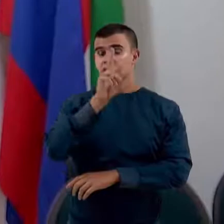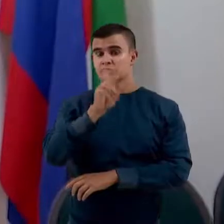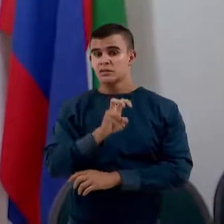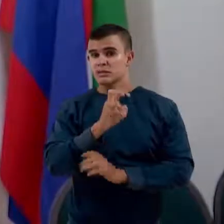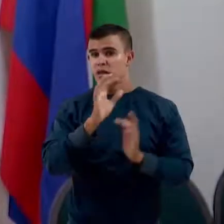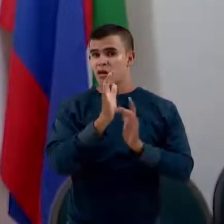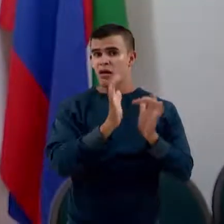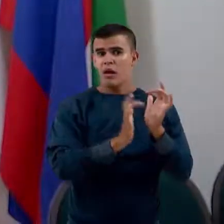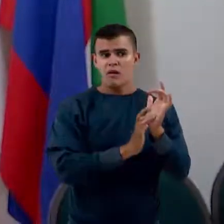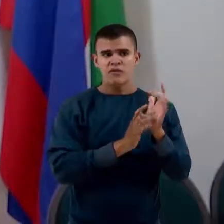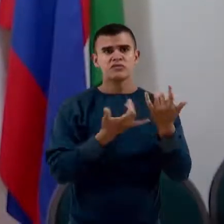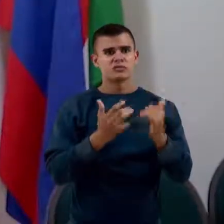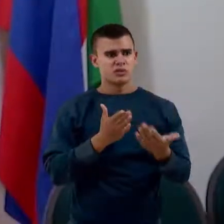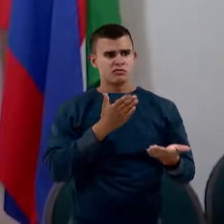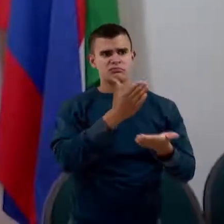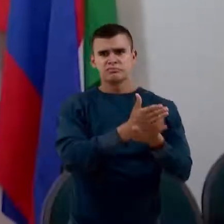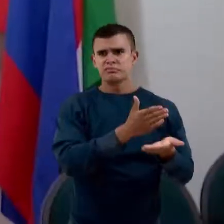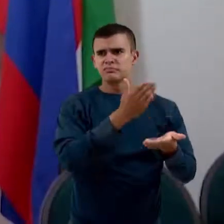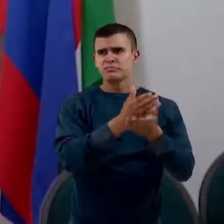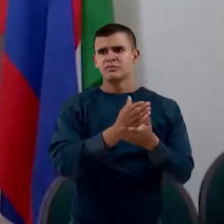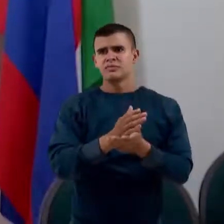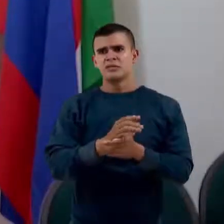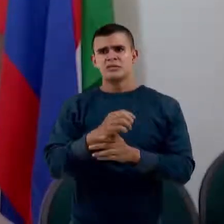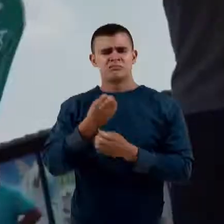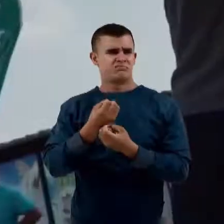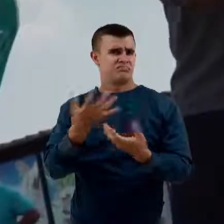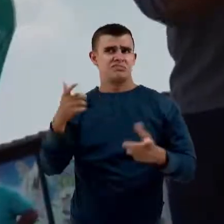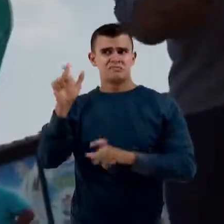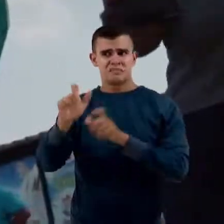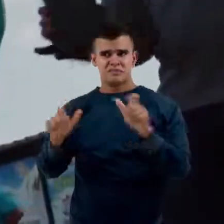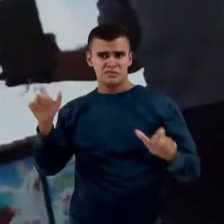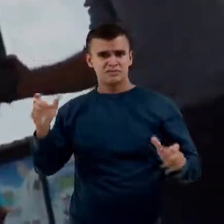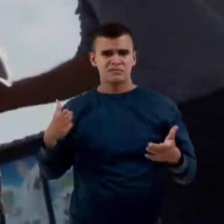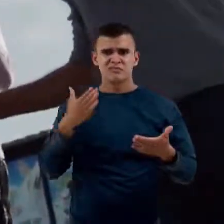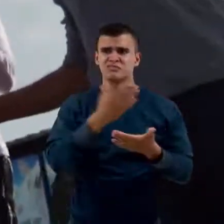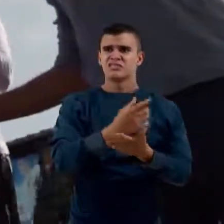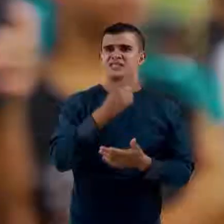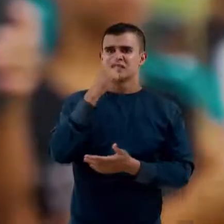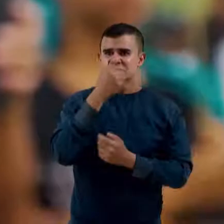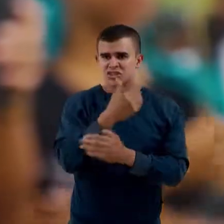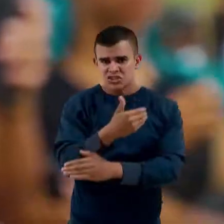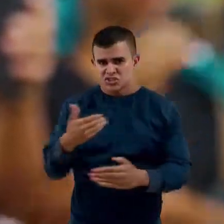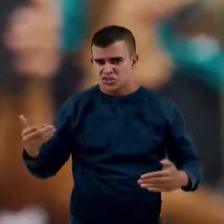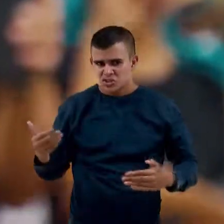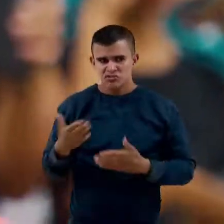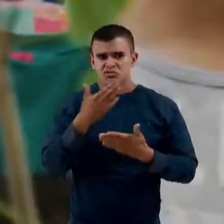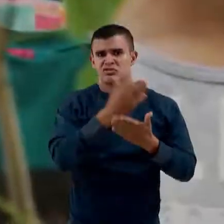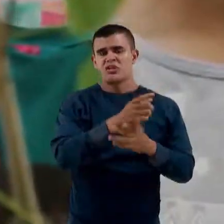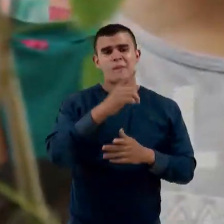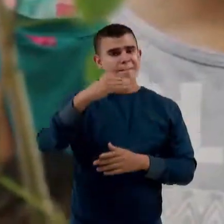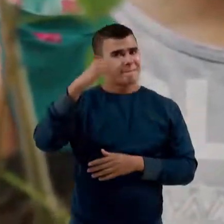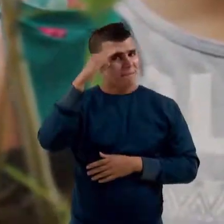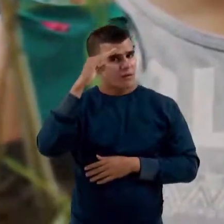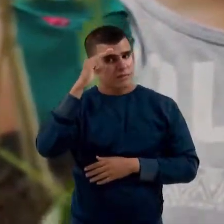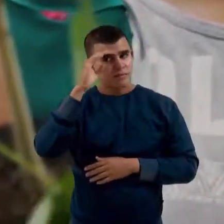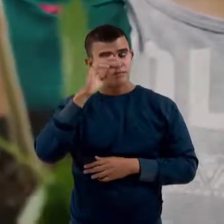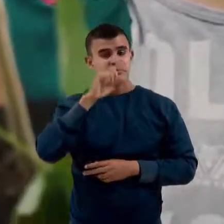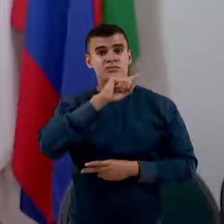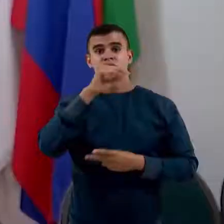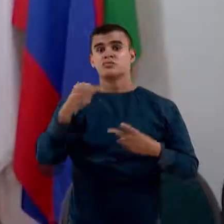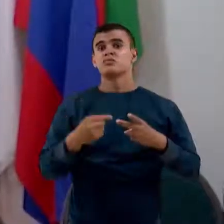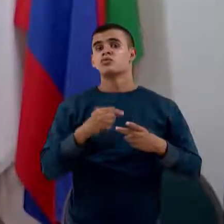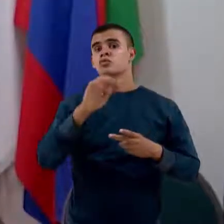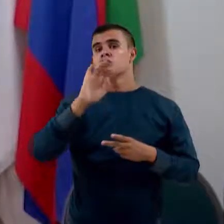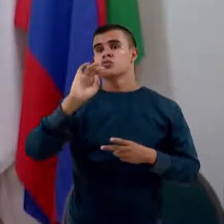una siembra el 27 de abril, donde han respondido muy bien los corredores, donde nos han apoyado niños de diferentes entidades de la policía. Y